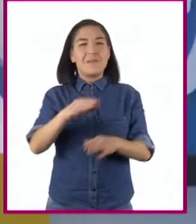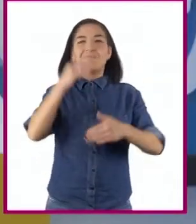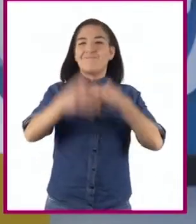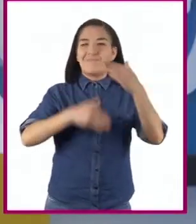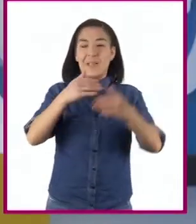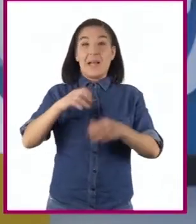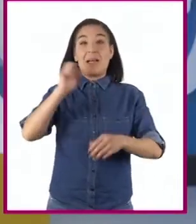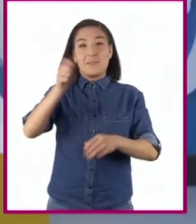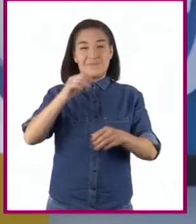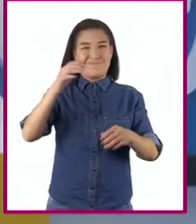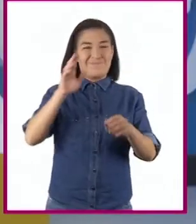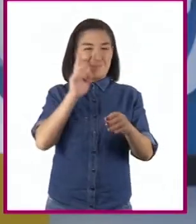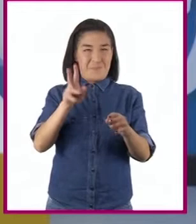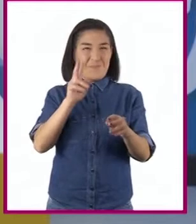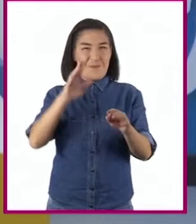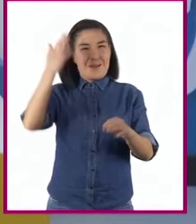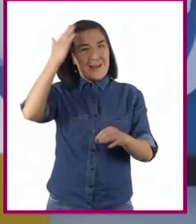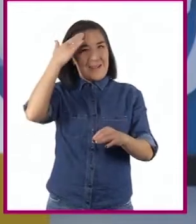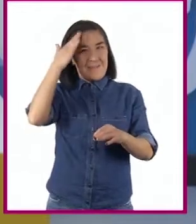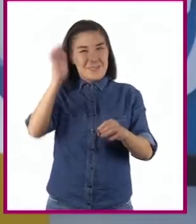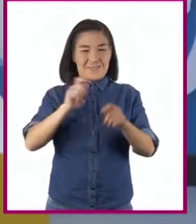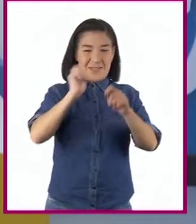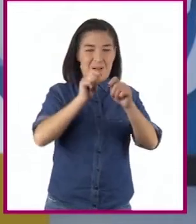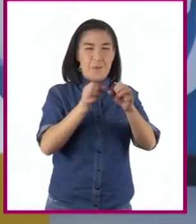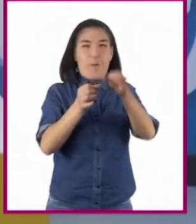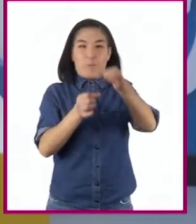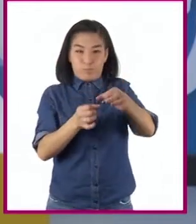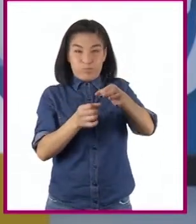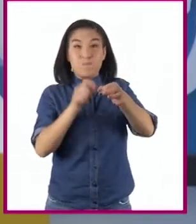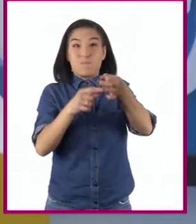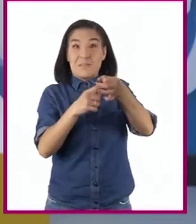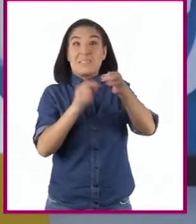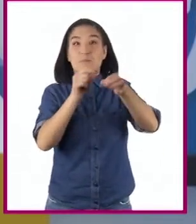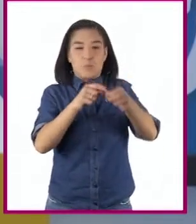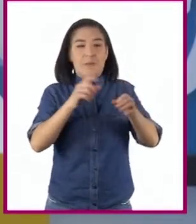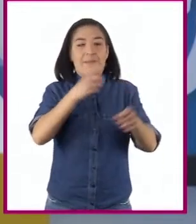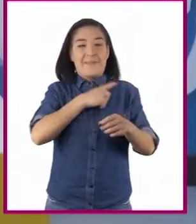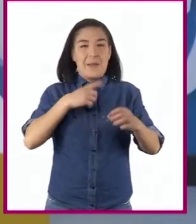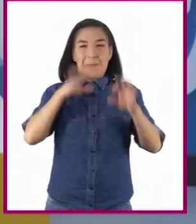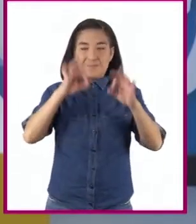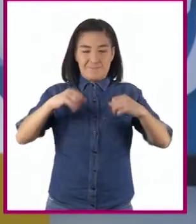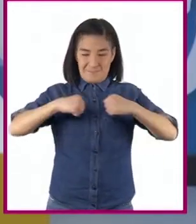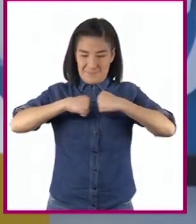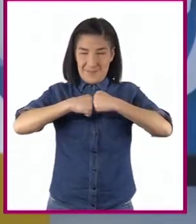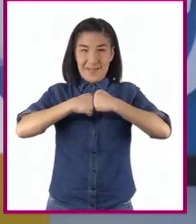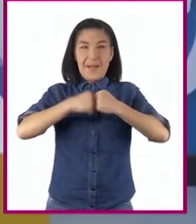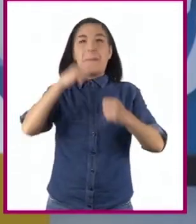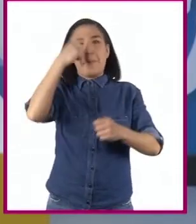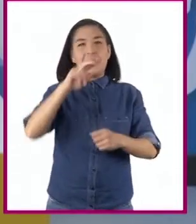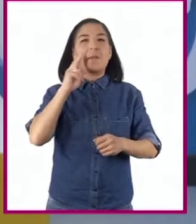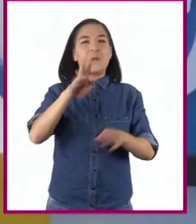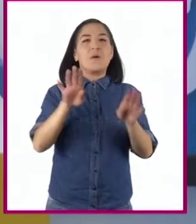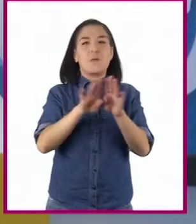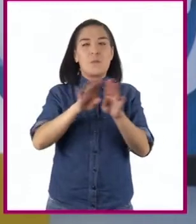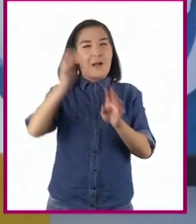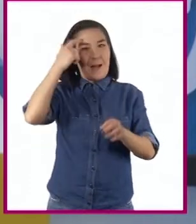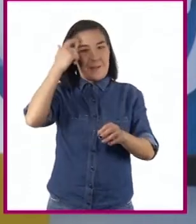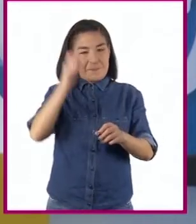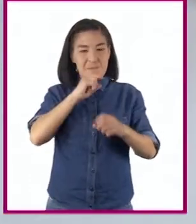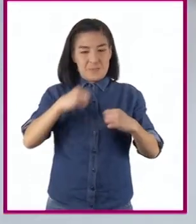que las cabezas de los clavos queden bien juntas. Ahora, voy a poner el último clavo sobre la cabeza de los otros.